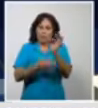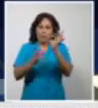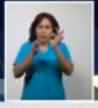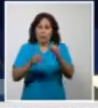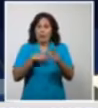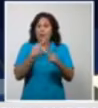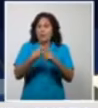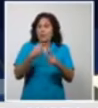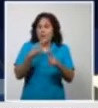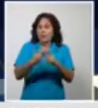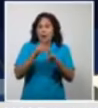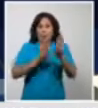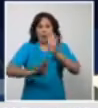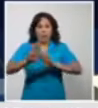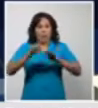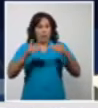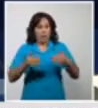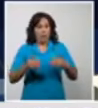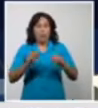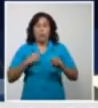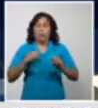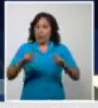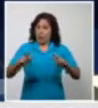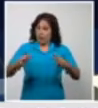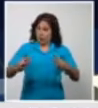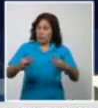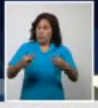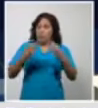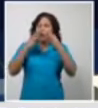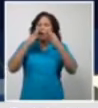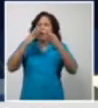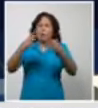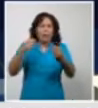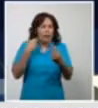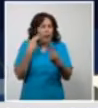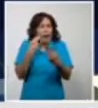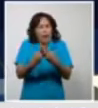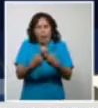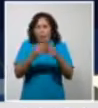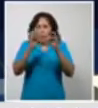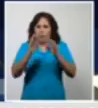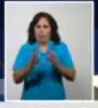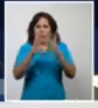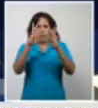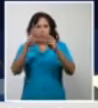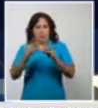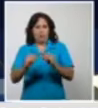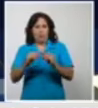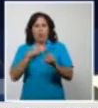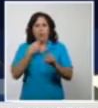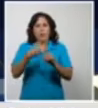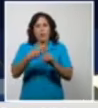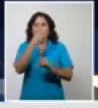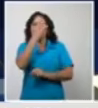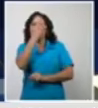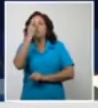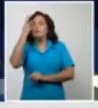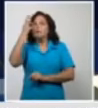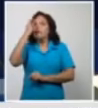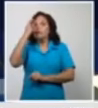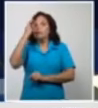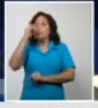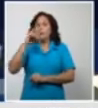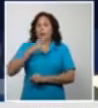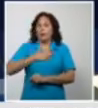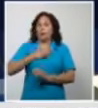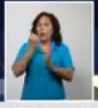biología molecular que siempre reitero que es de mucha confiabilidad el resultado que se tiene y que además es el criterio de